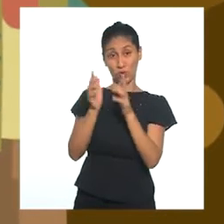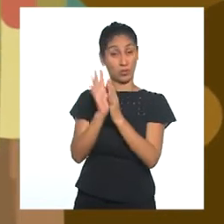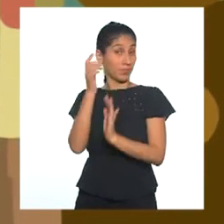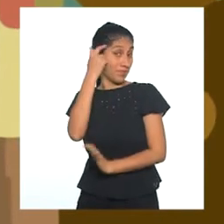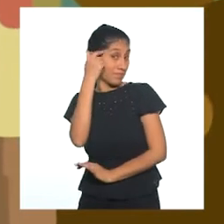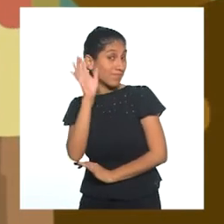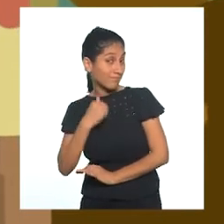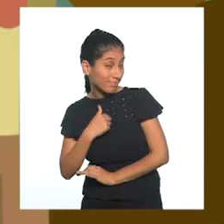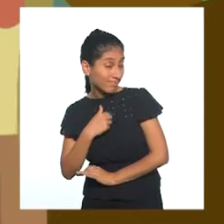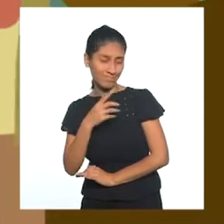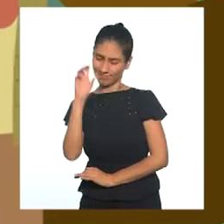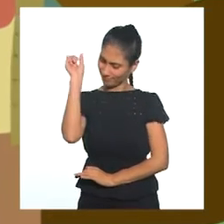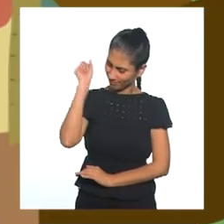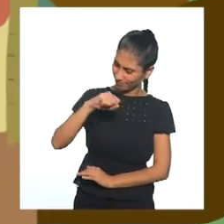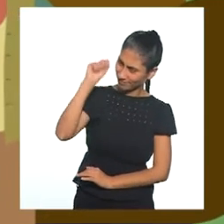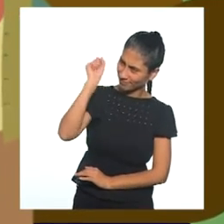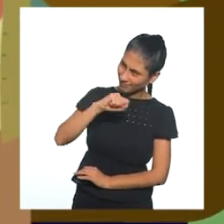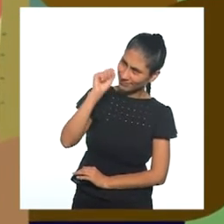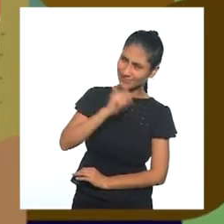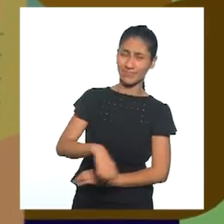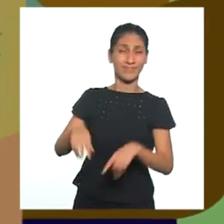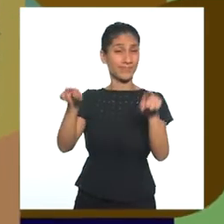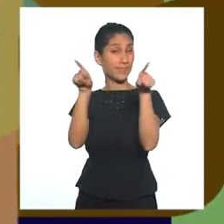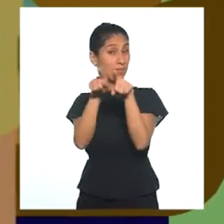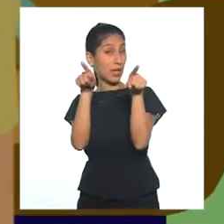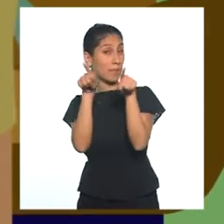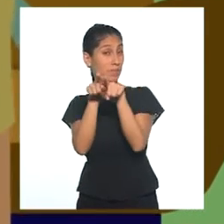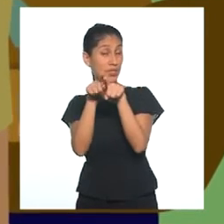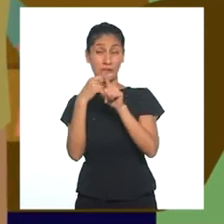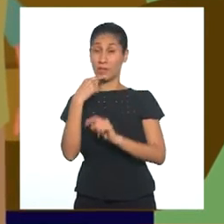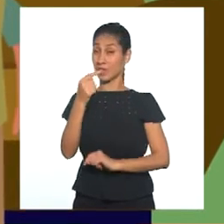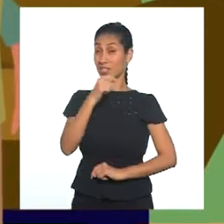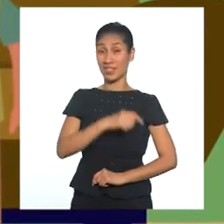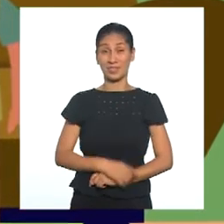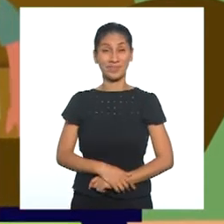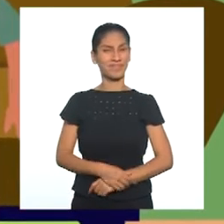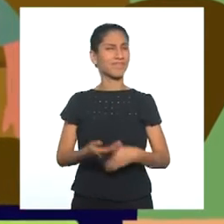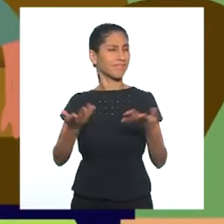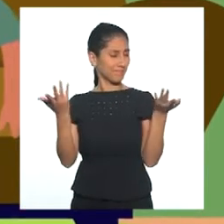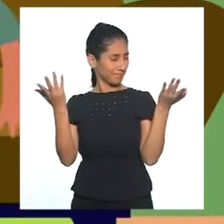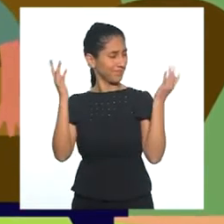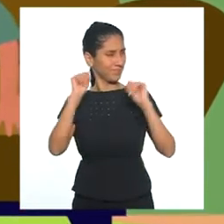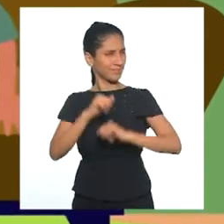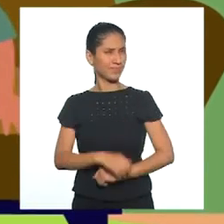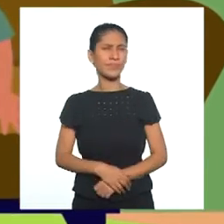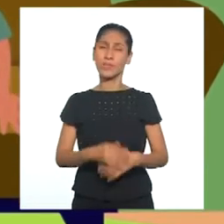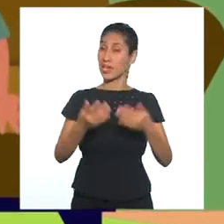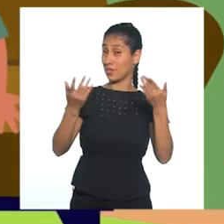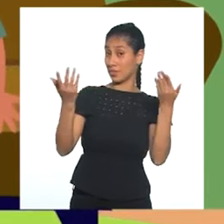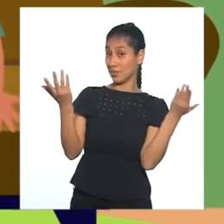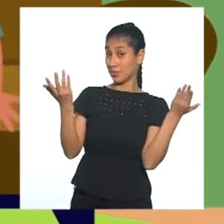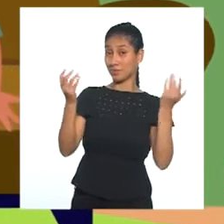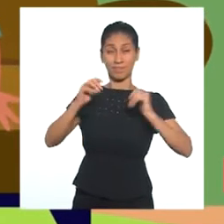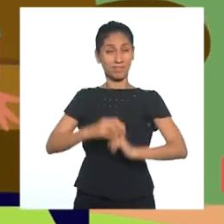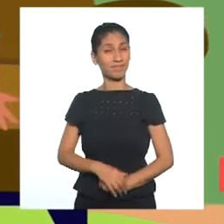yo. Sí, también lo dijeron. Ajá. Así